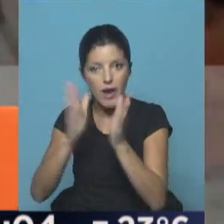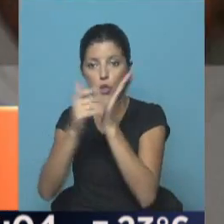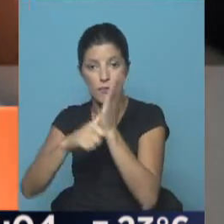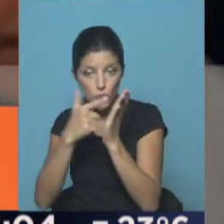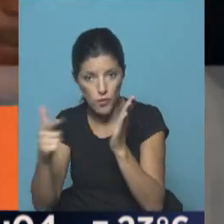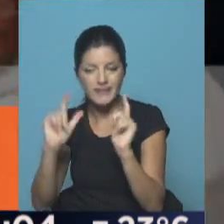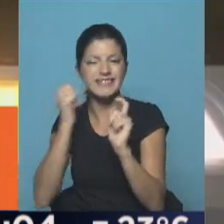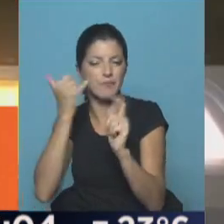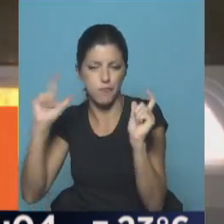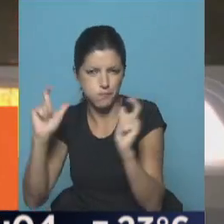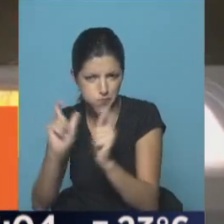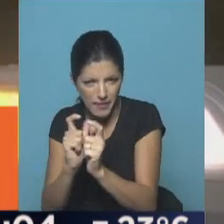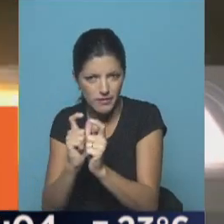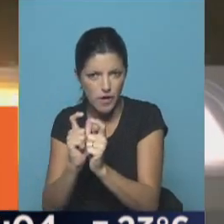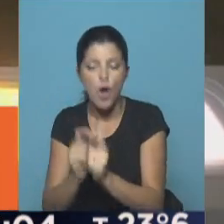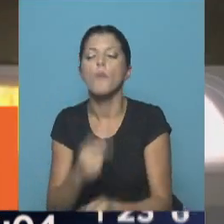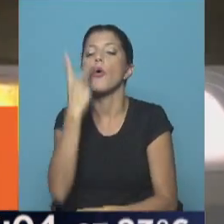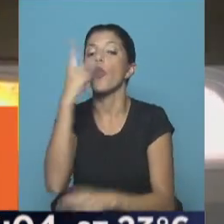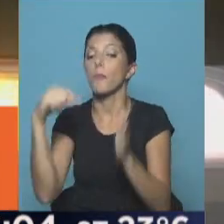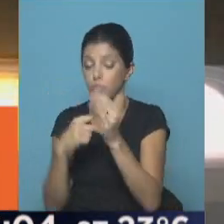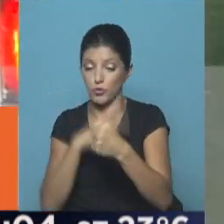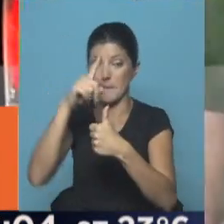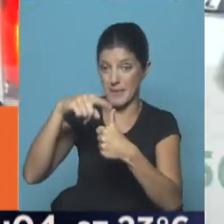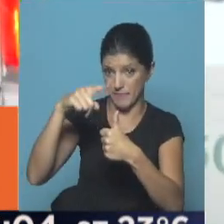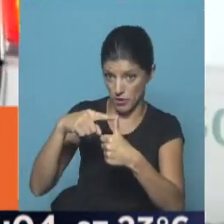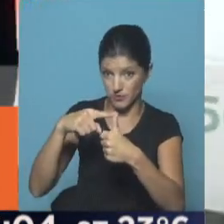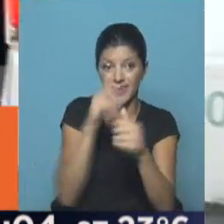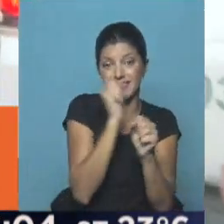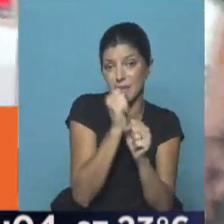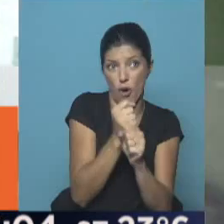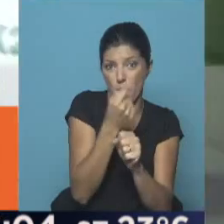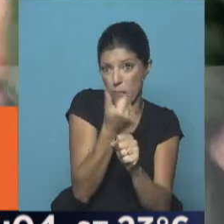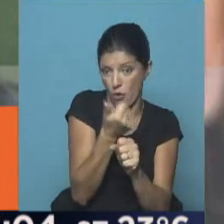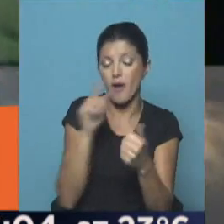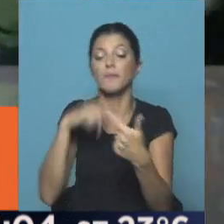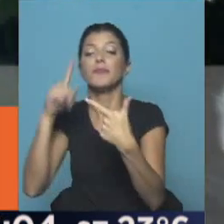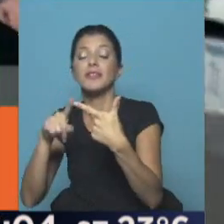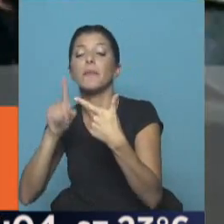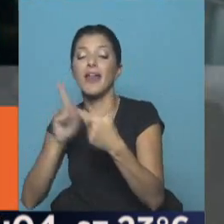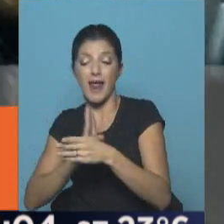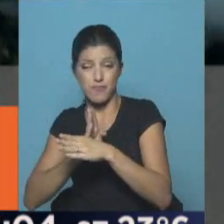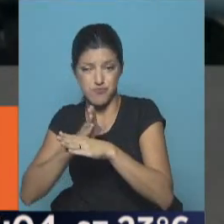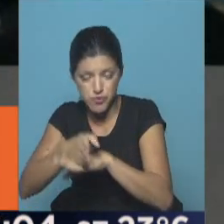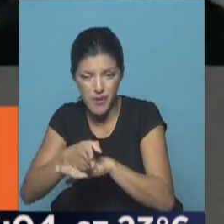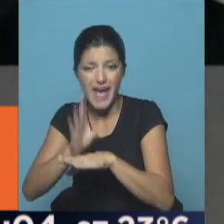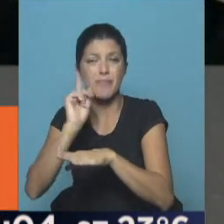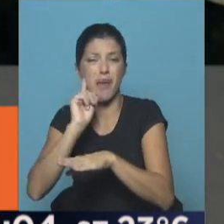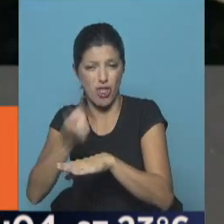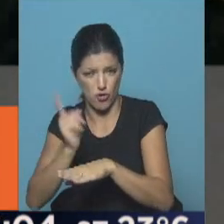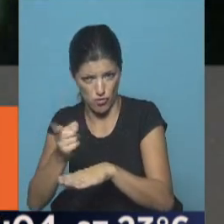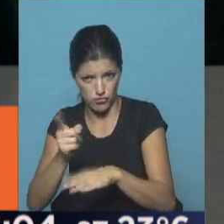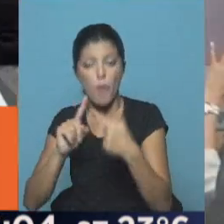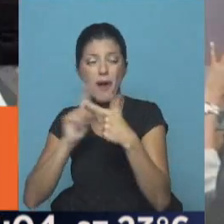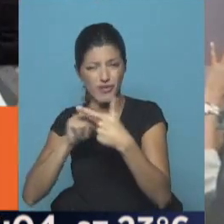mexicanos. Básicamente por 2 razones. No abundan los empleos en la Unión y el cruce fronterizo es cada vez más peligroso.